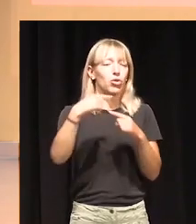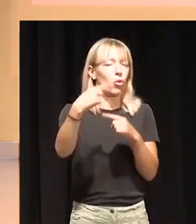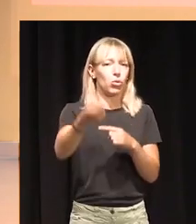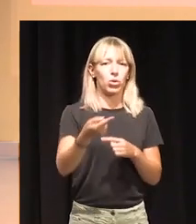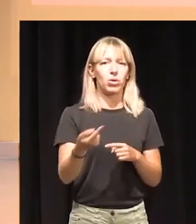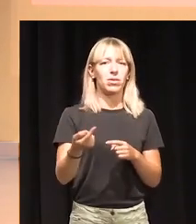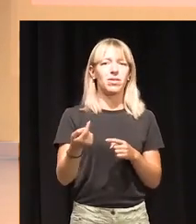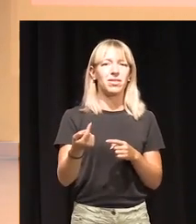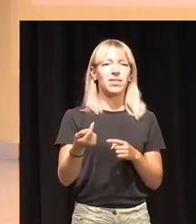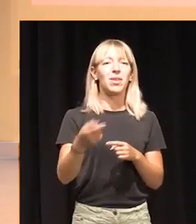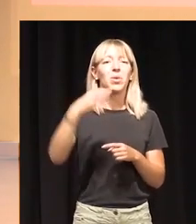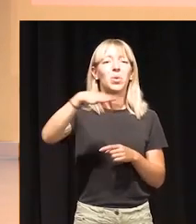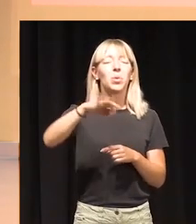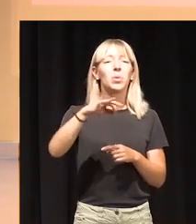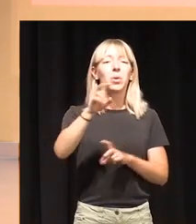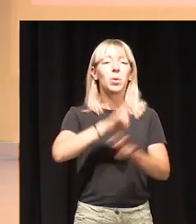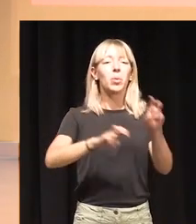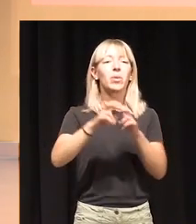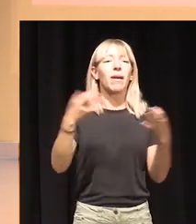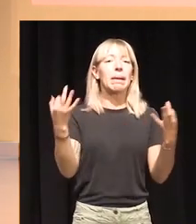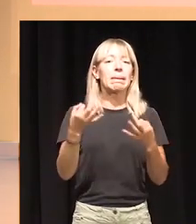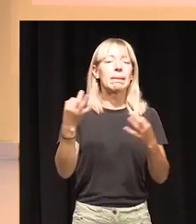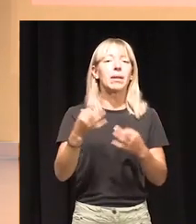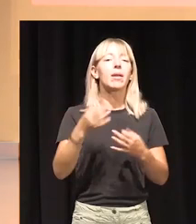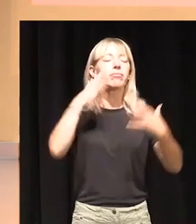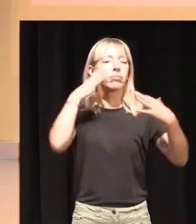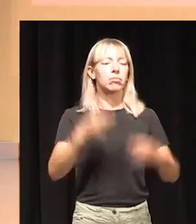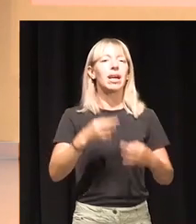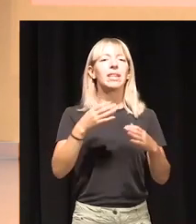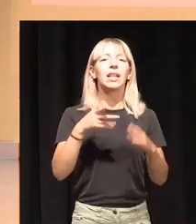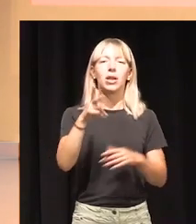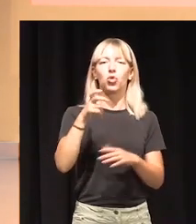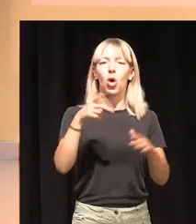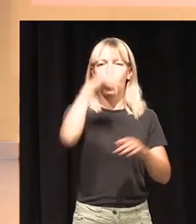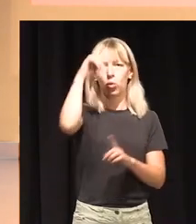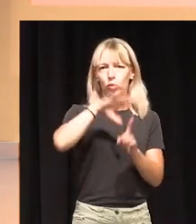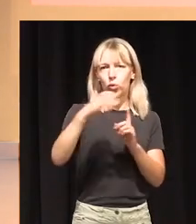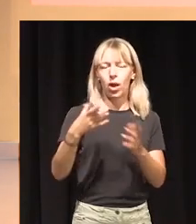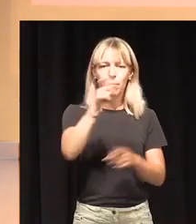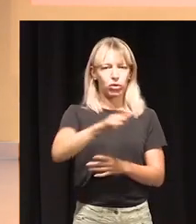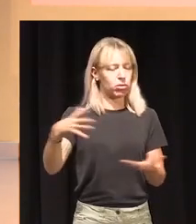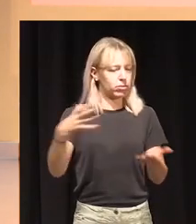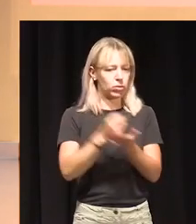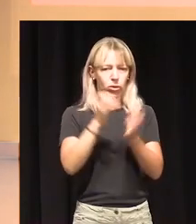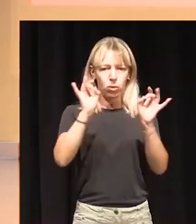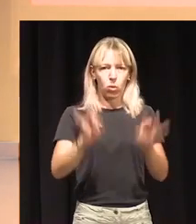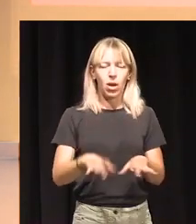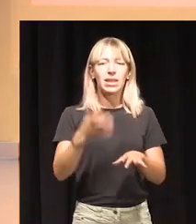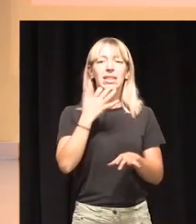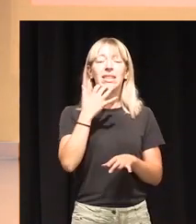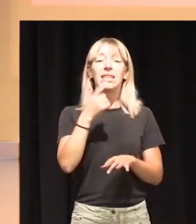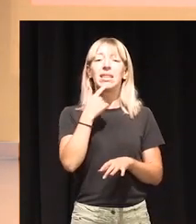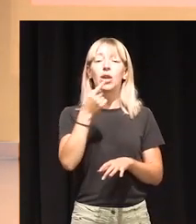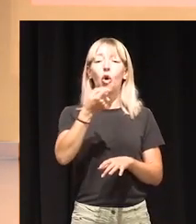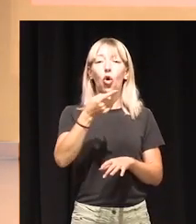diariamente, lo único que buscamos es garantizar el derecho de acceso a la cultura a todas las personas. Y cuando digo